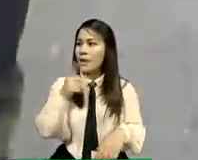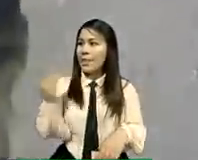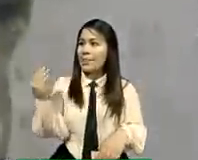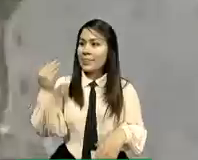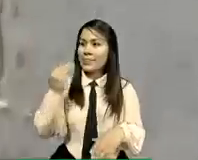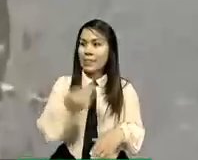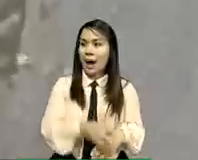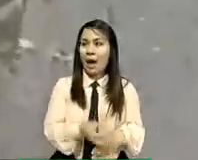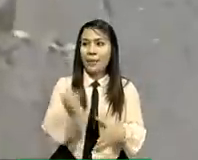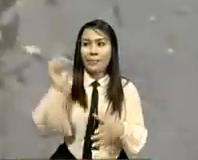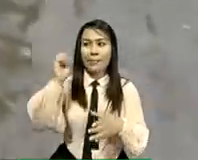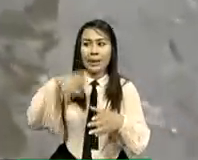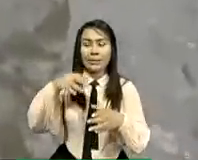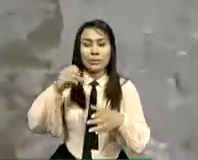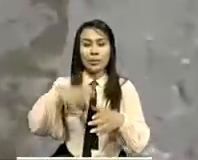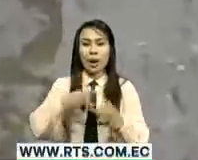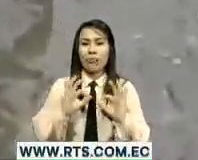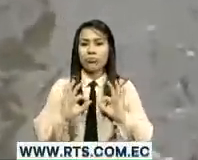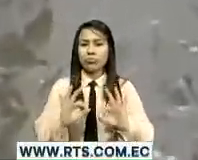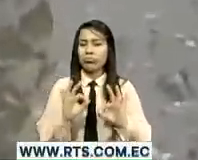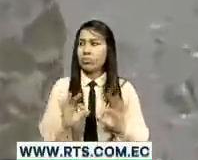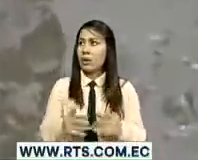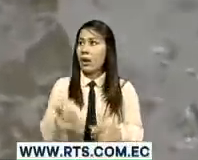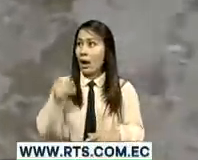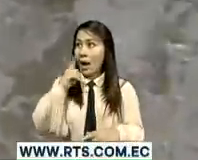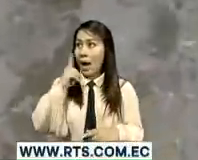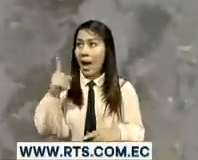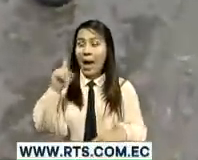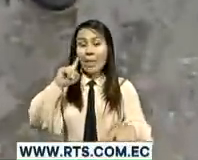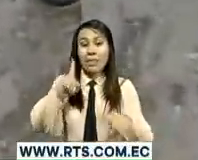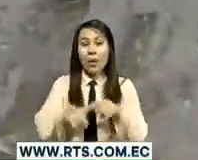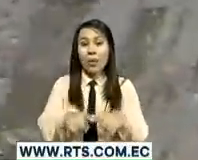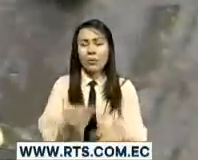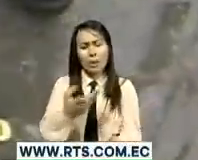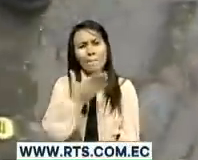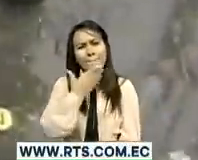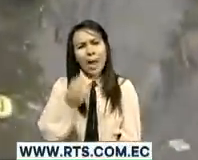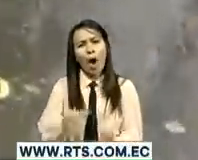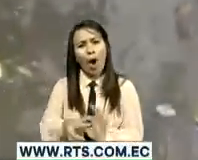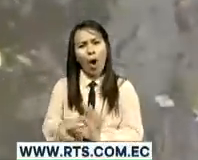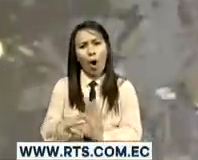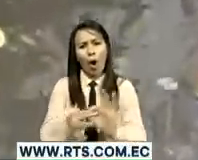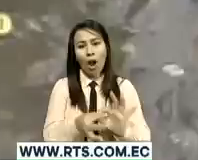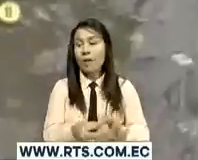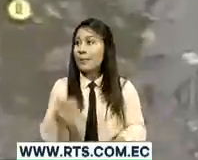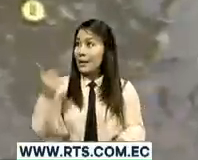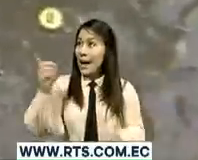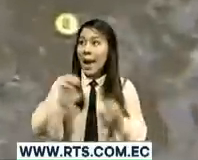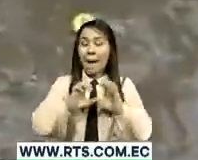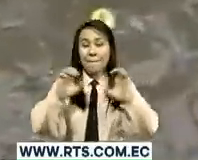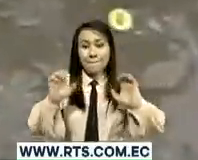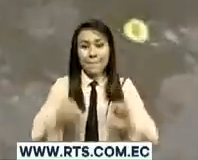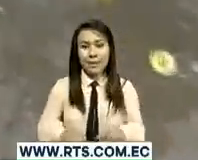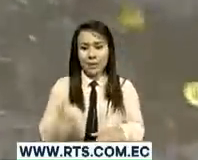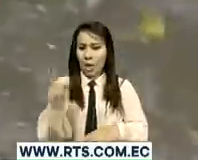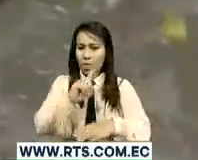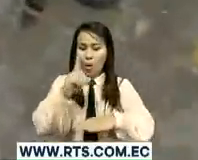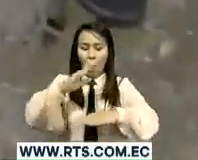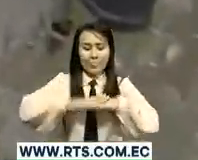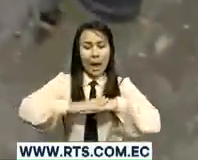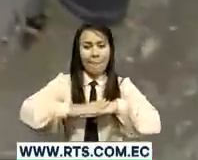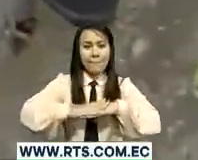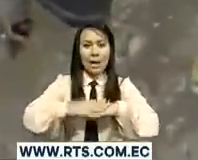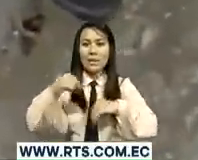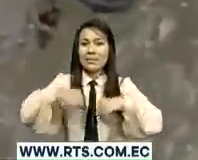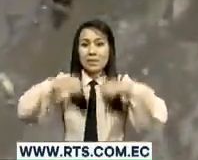los recipientes adecuados. Caballero, buen día. De pronto colaborando un poco para que la alcantarilla no se tapone con esta lluvia. Claro, sí.